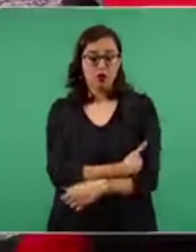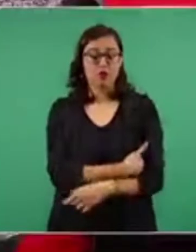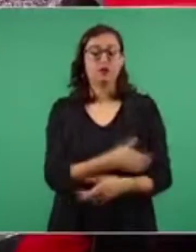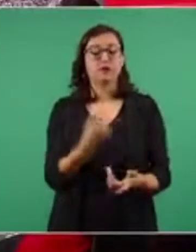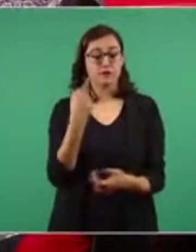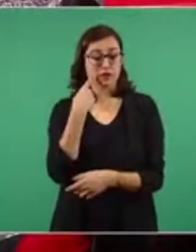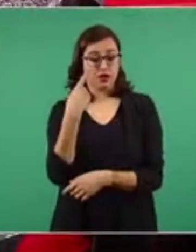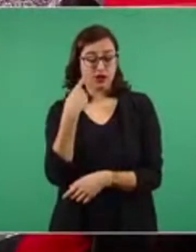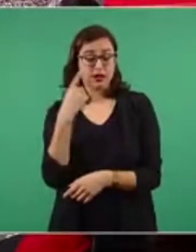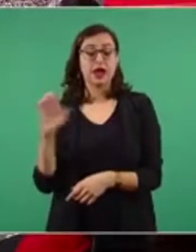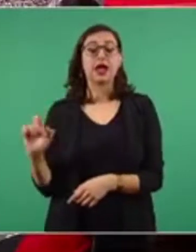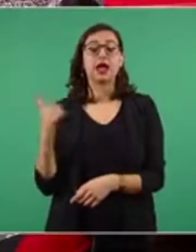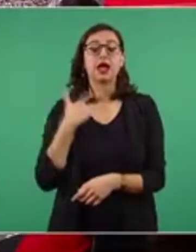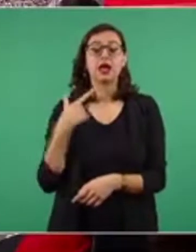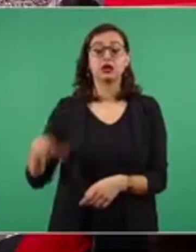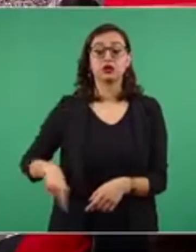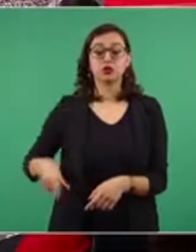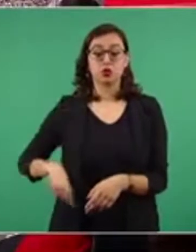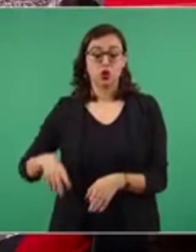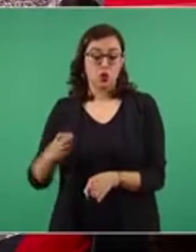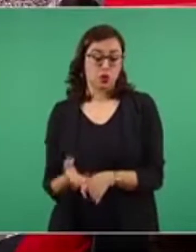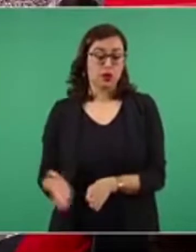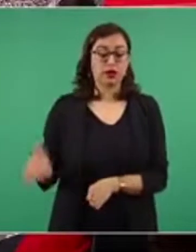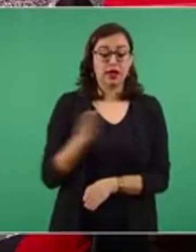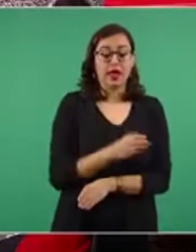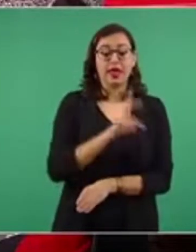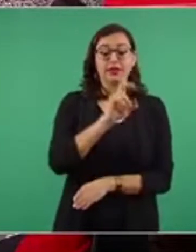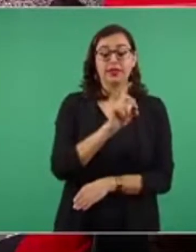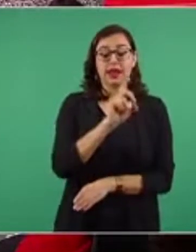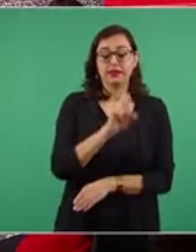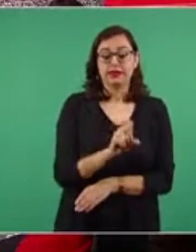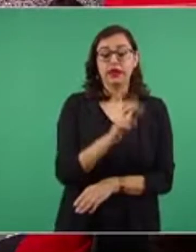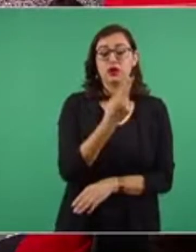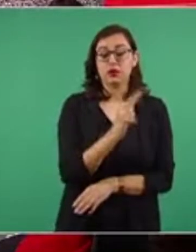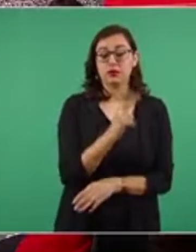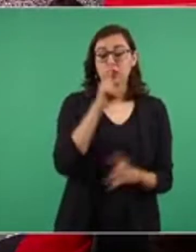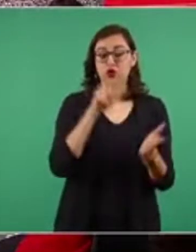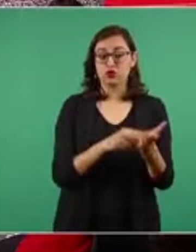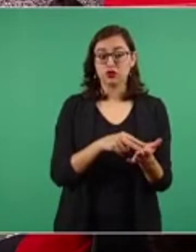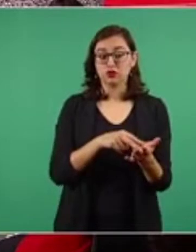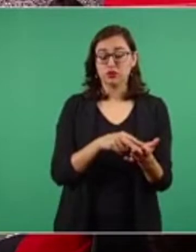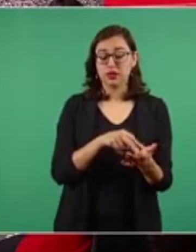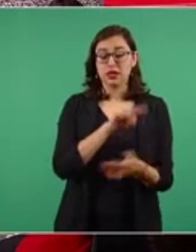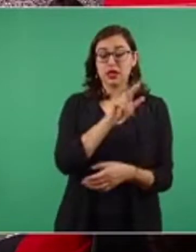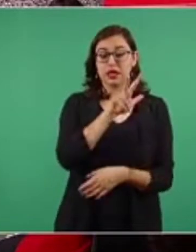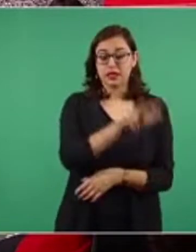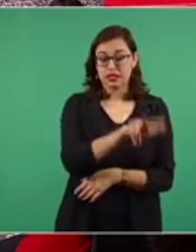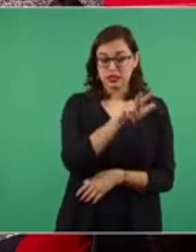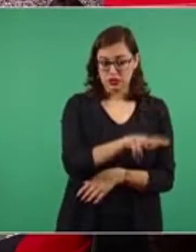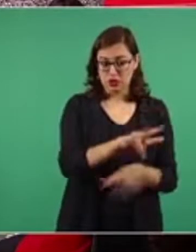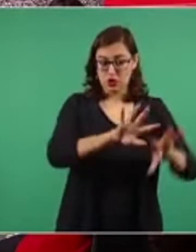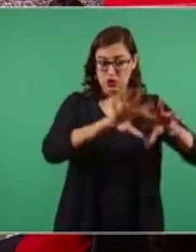pasada, el 30 de noviembre de 2018, eran de